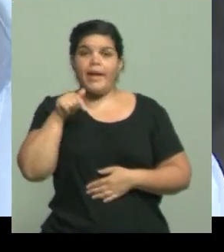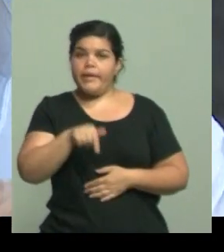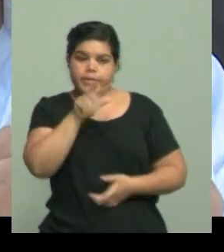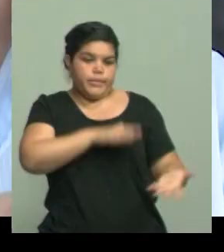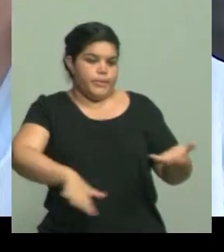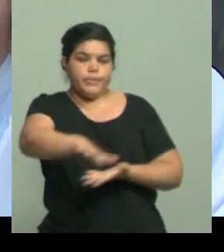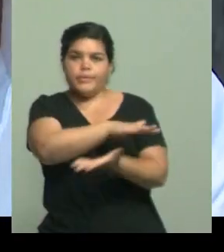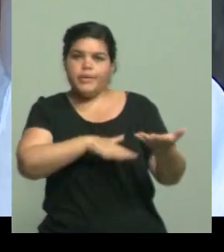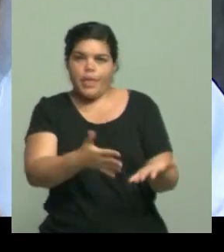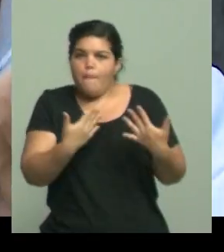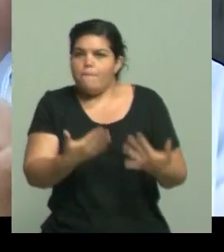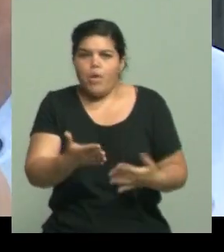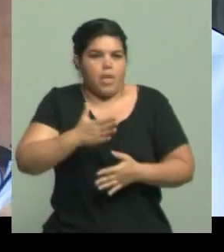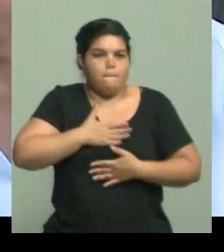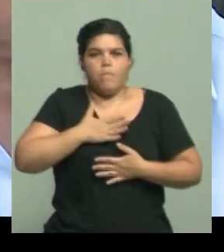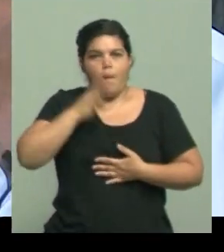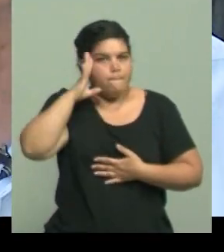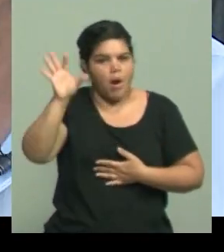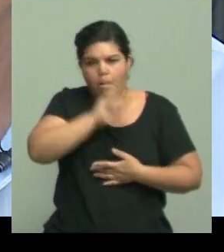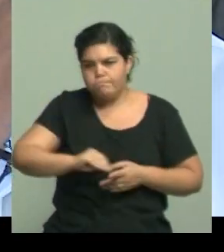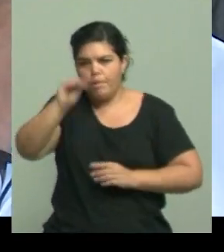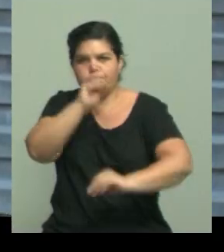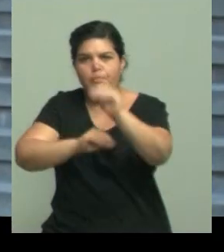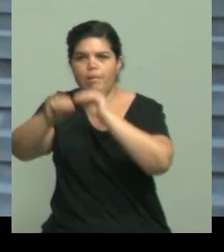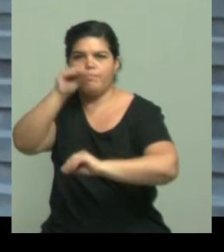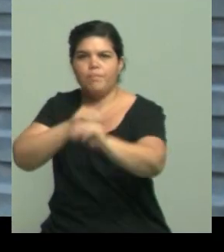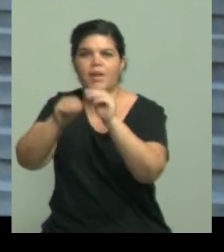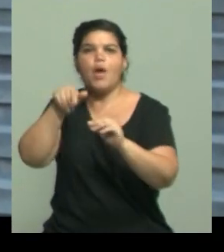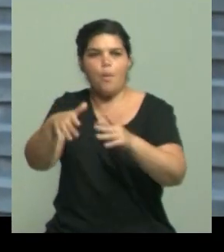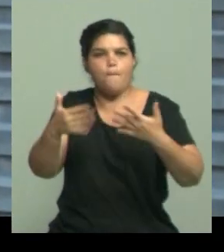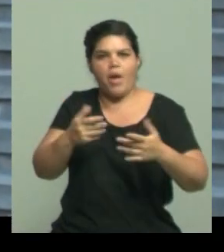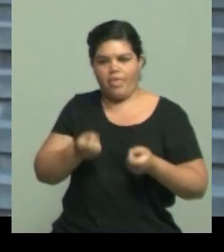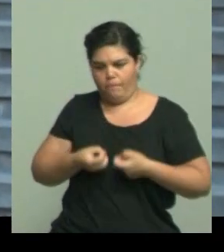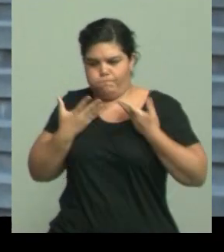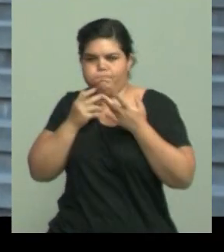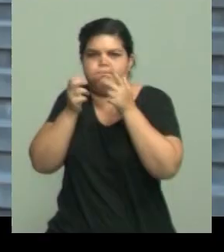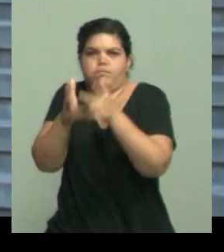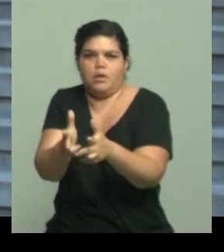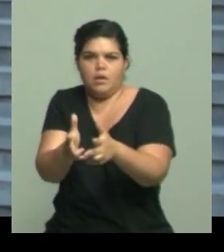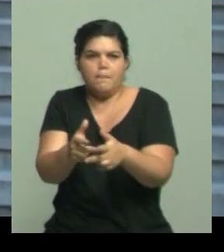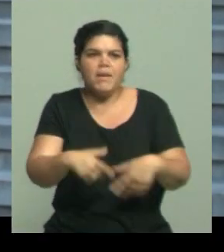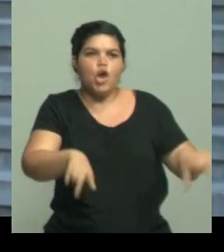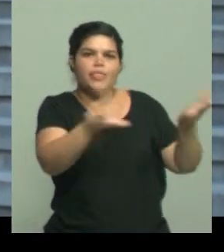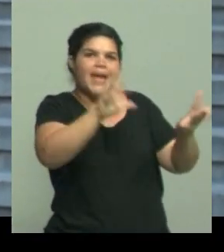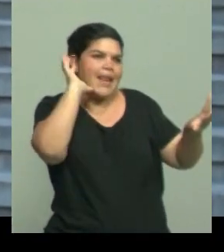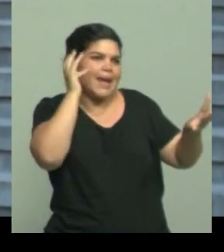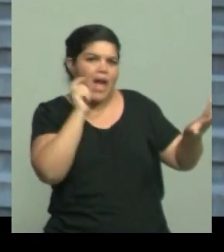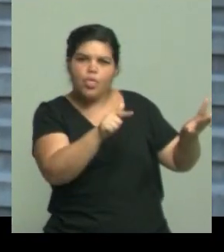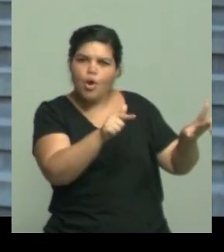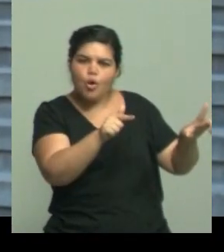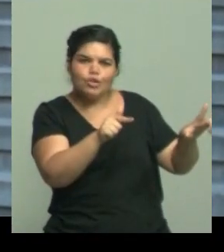el ciudadano se puede expresar, elabora sus propios contenidos. Pero los medios de comunicación siguen todavía en el centro de la escena,